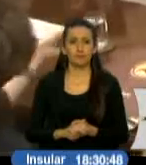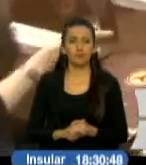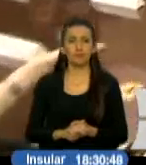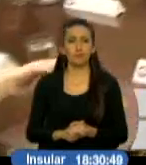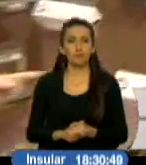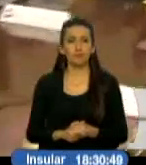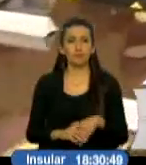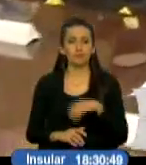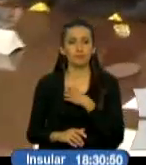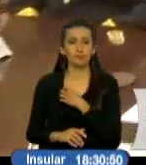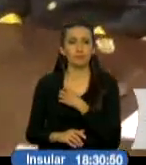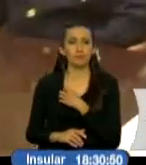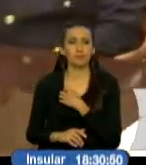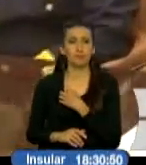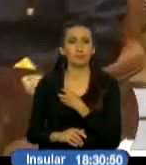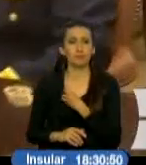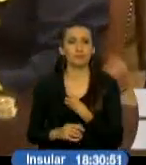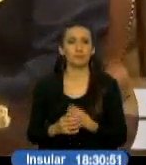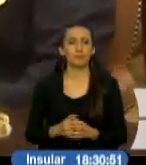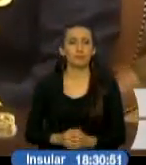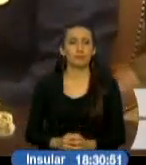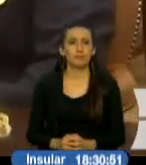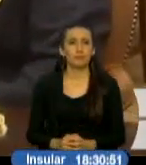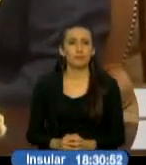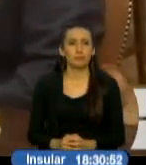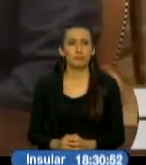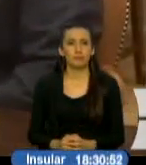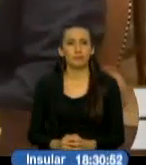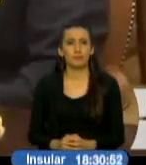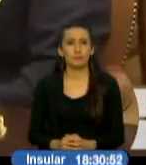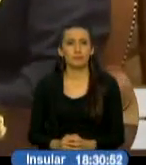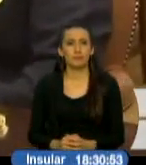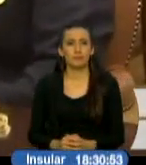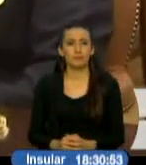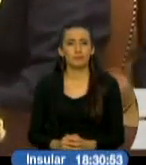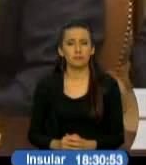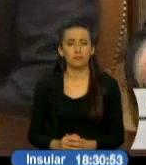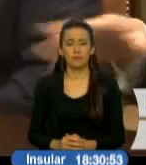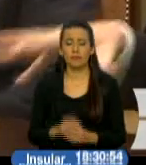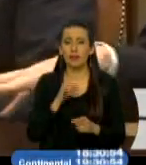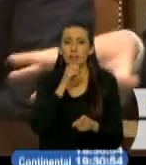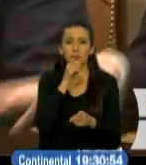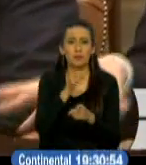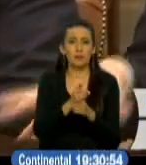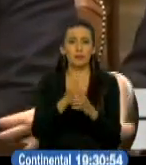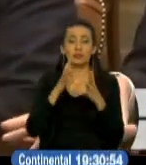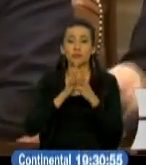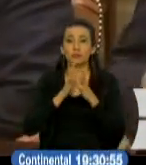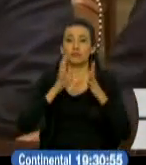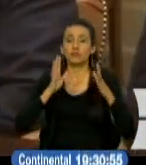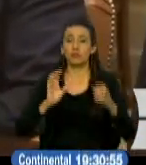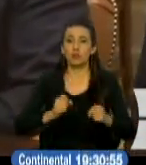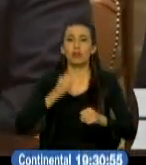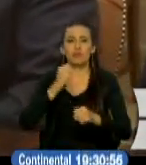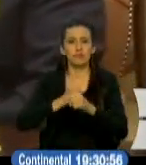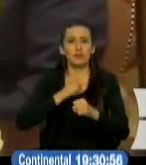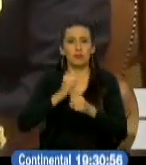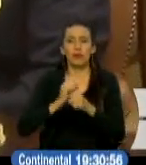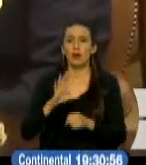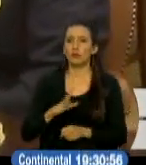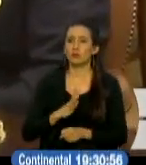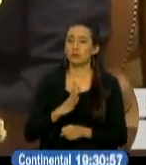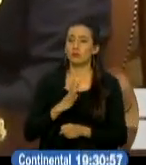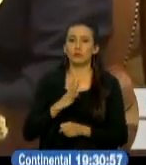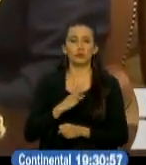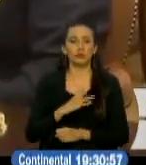Another successful job. We're very, very proud of our military. Es realmente un gran trabajo. Estamos muy orgullosos de nuestro